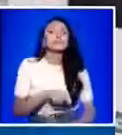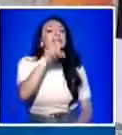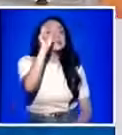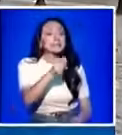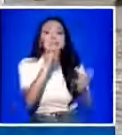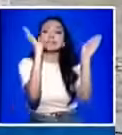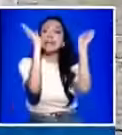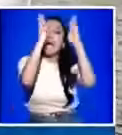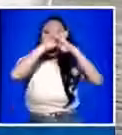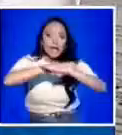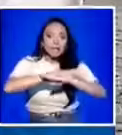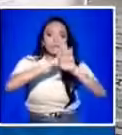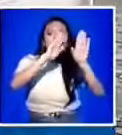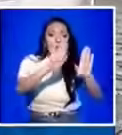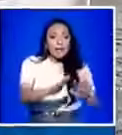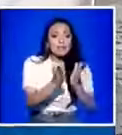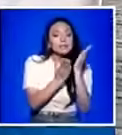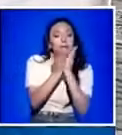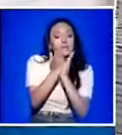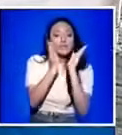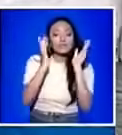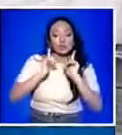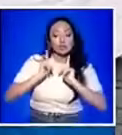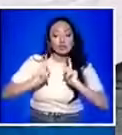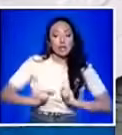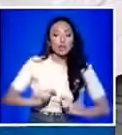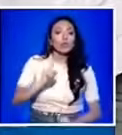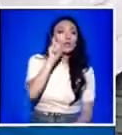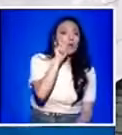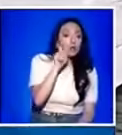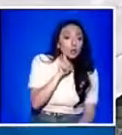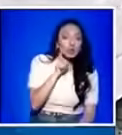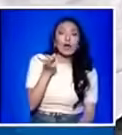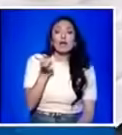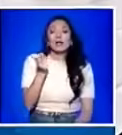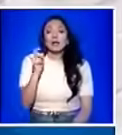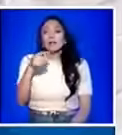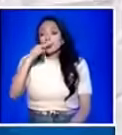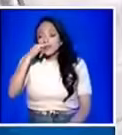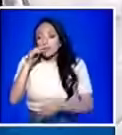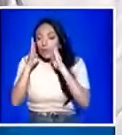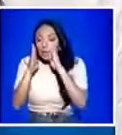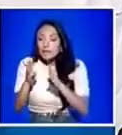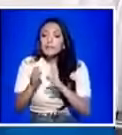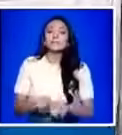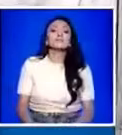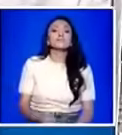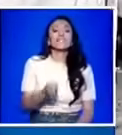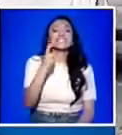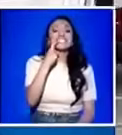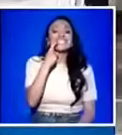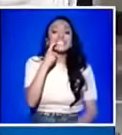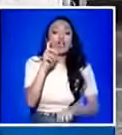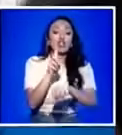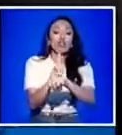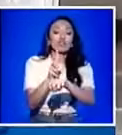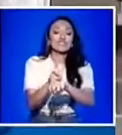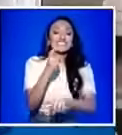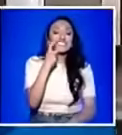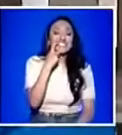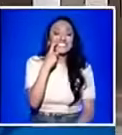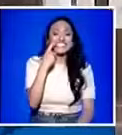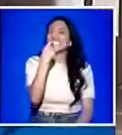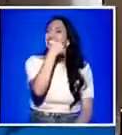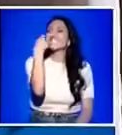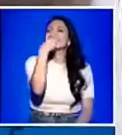de salud en las ferias son gratuitas. Salud sexual y reproductiva, pediatría, medicina general, odontología. Estamos haciendo limpiezas,